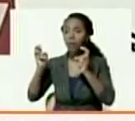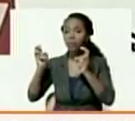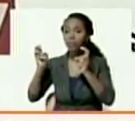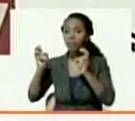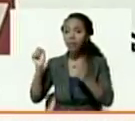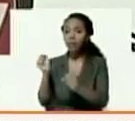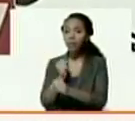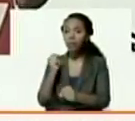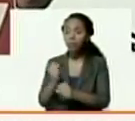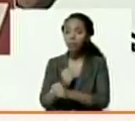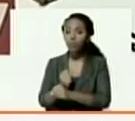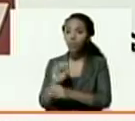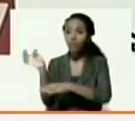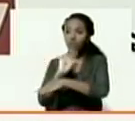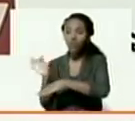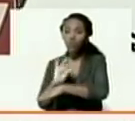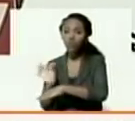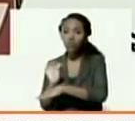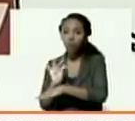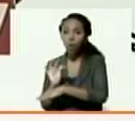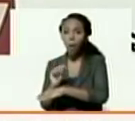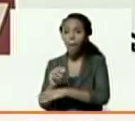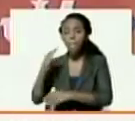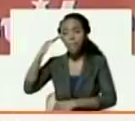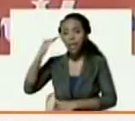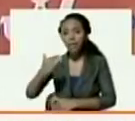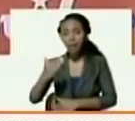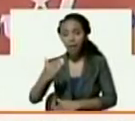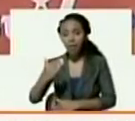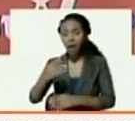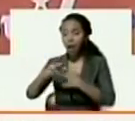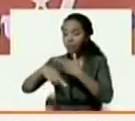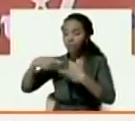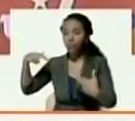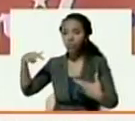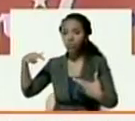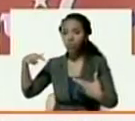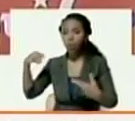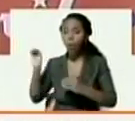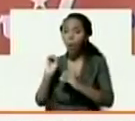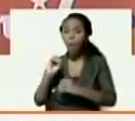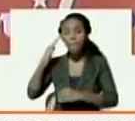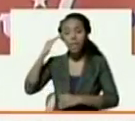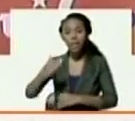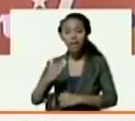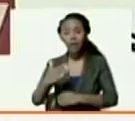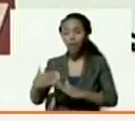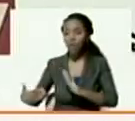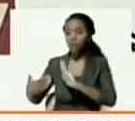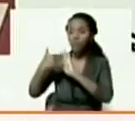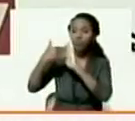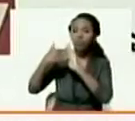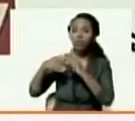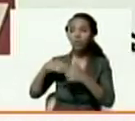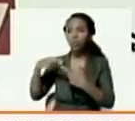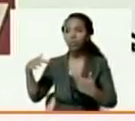orgánica, de funcionamiento, de militar en la revolución o militar en la contrarrevolución.